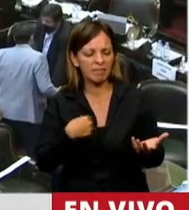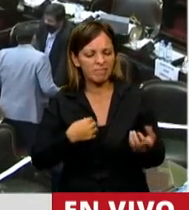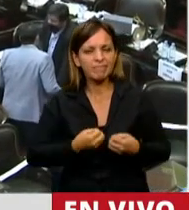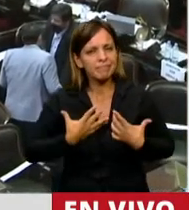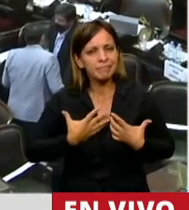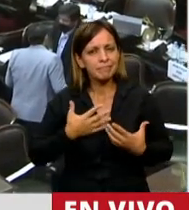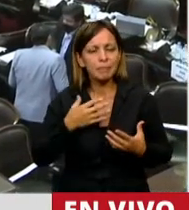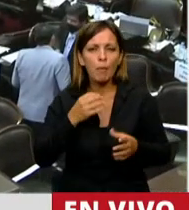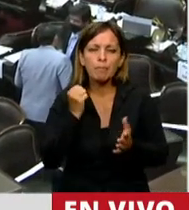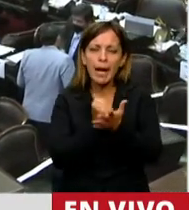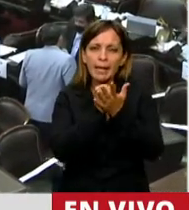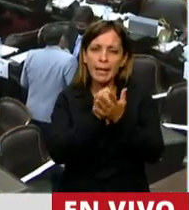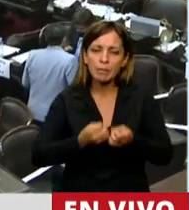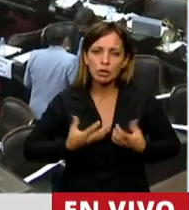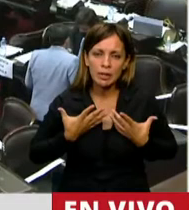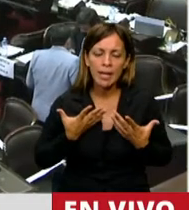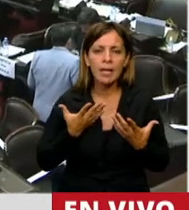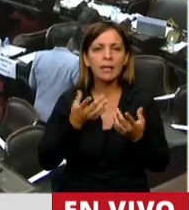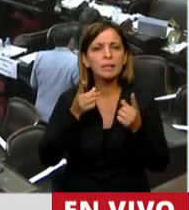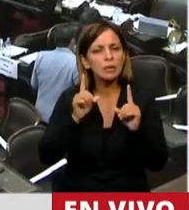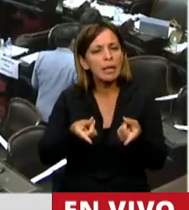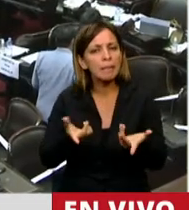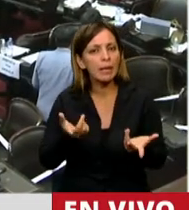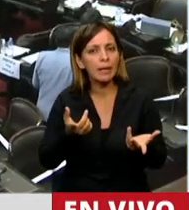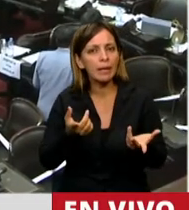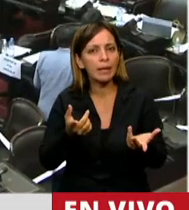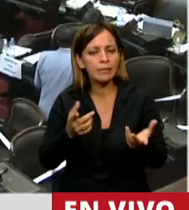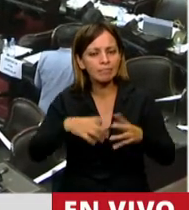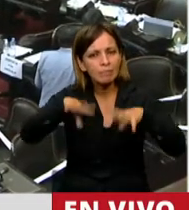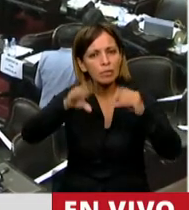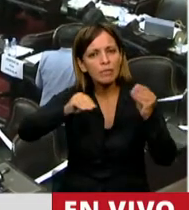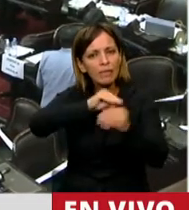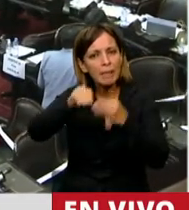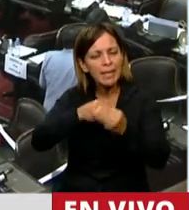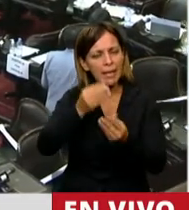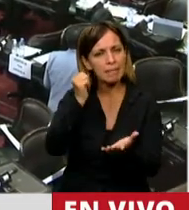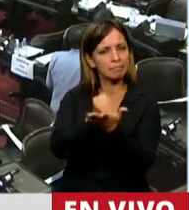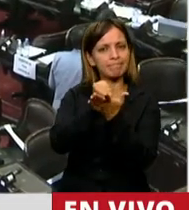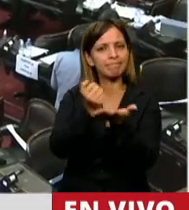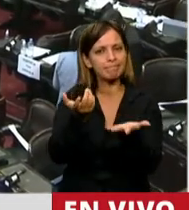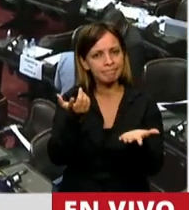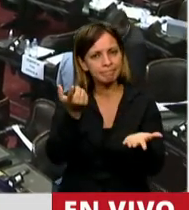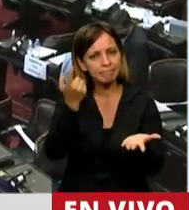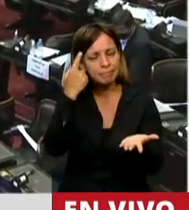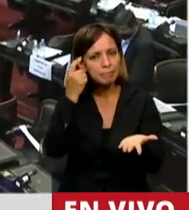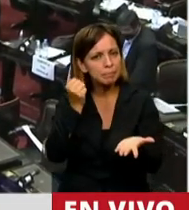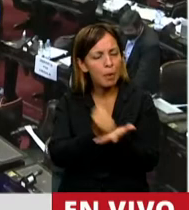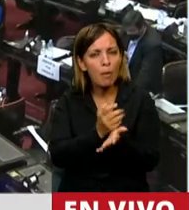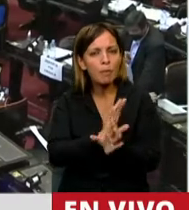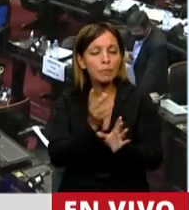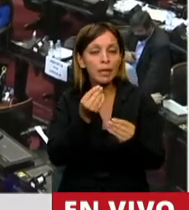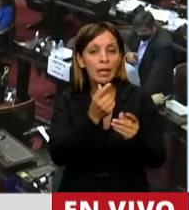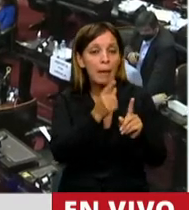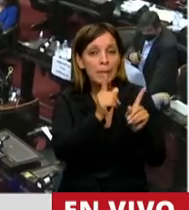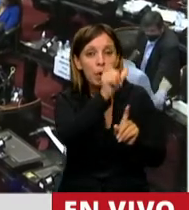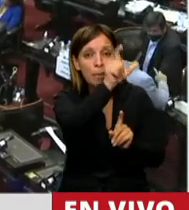emocional, sino también el impacto que tiene en toda la familia. Cuando el que despedimos es el sostén